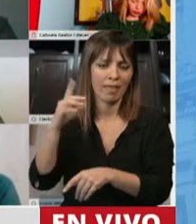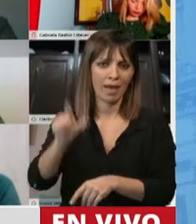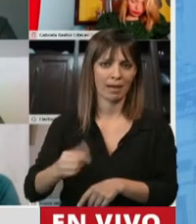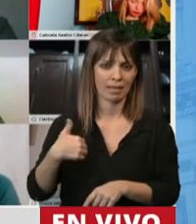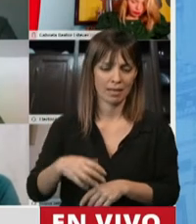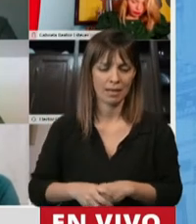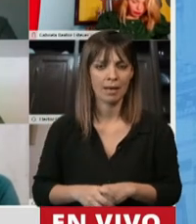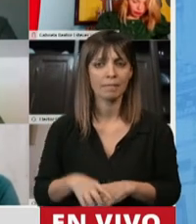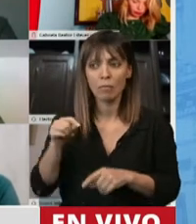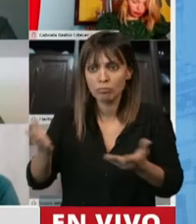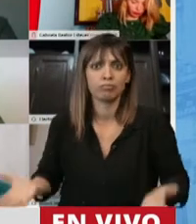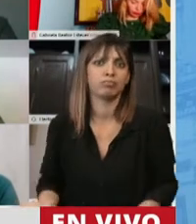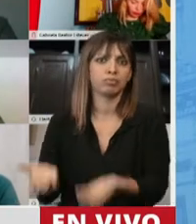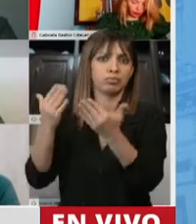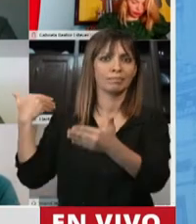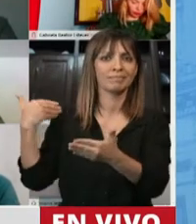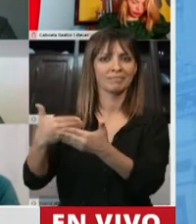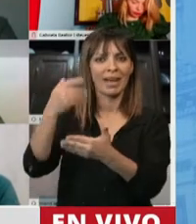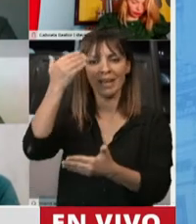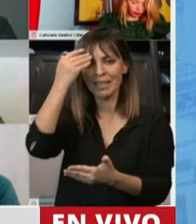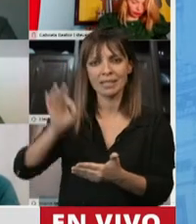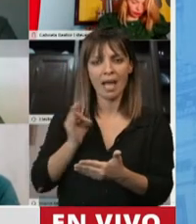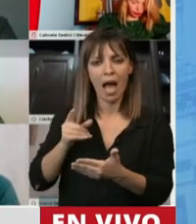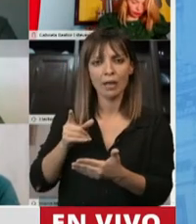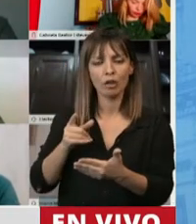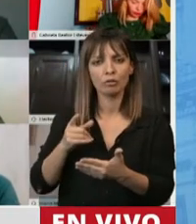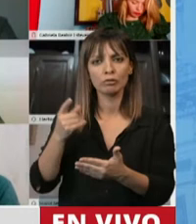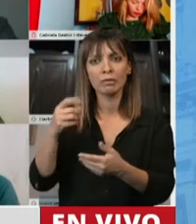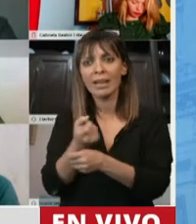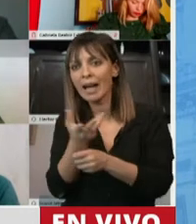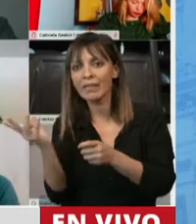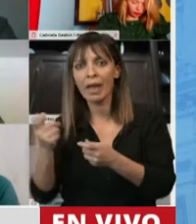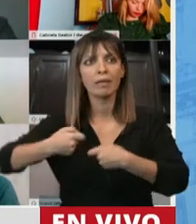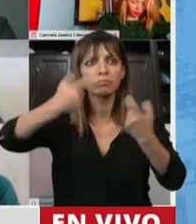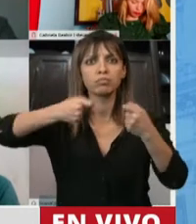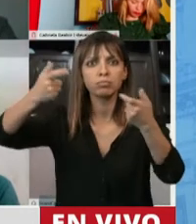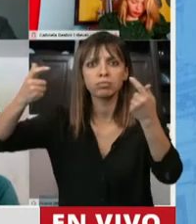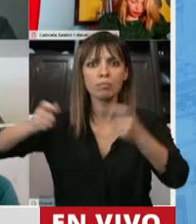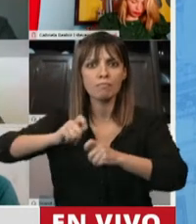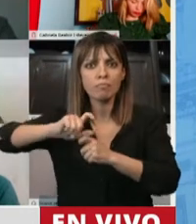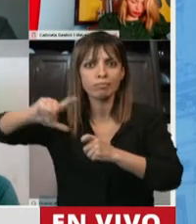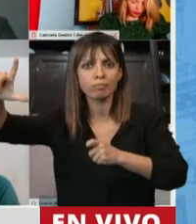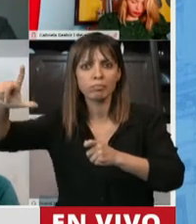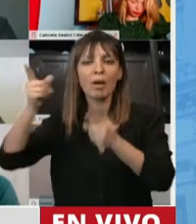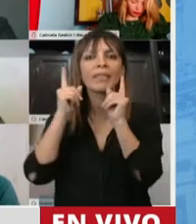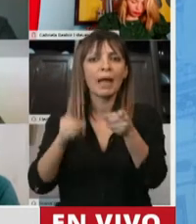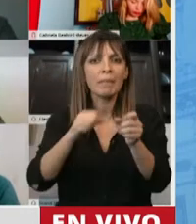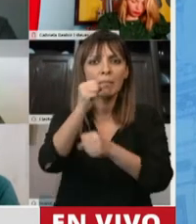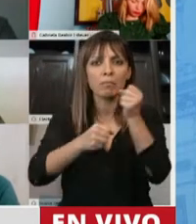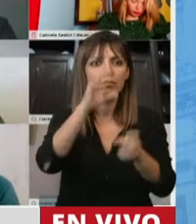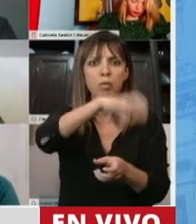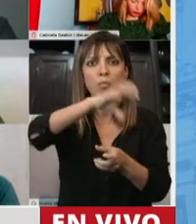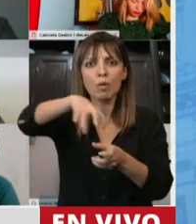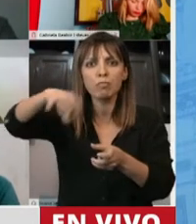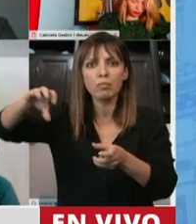notable crecimiento en los últimos 15 años, tanto en los volúmenes de sus exportaciones como en el número de empresas y puestos